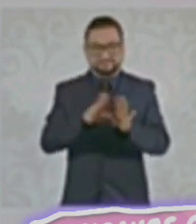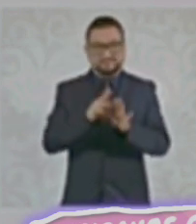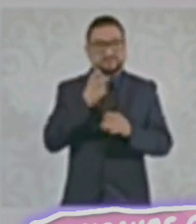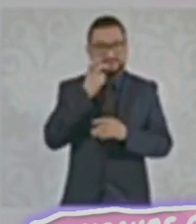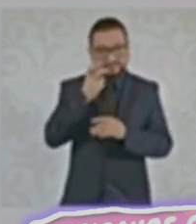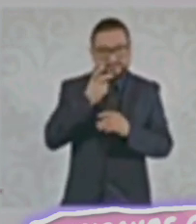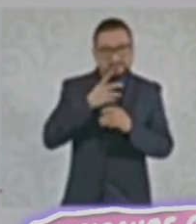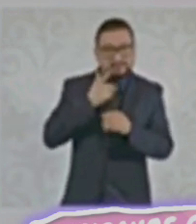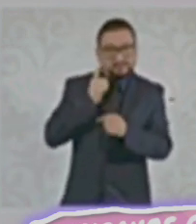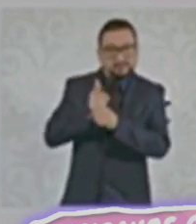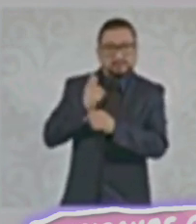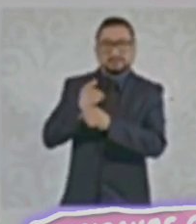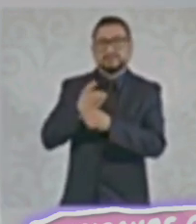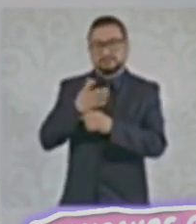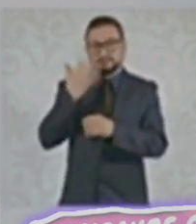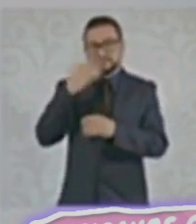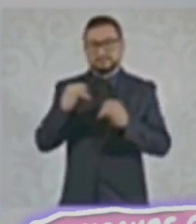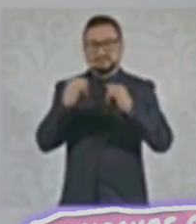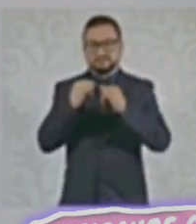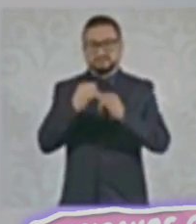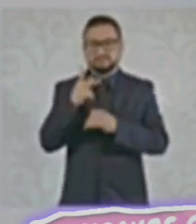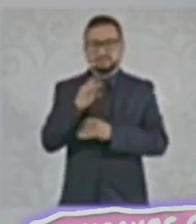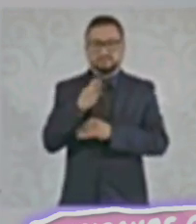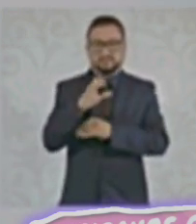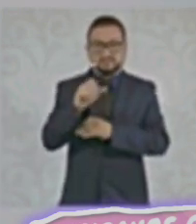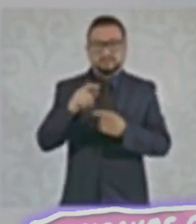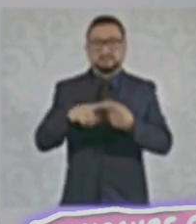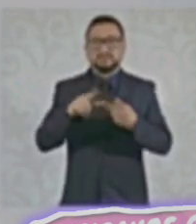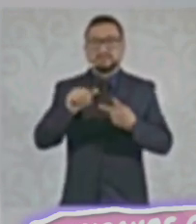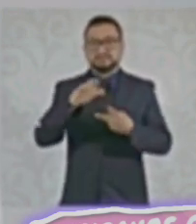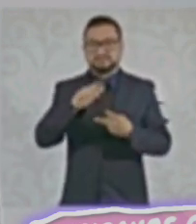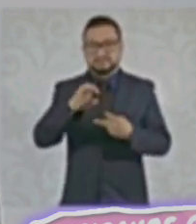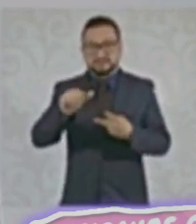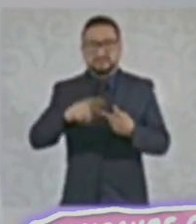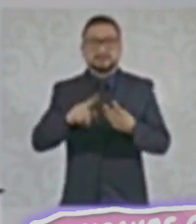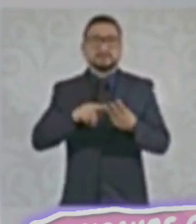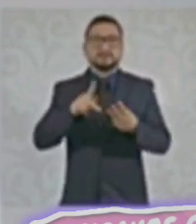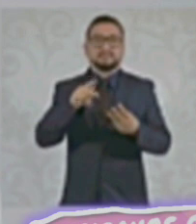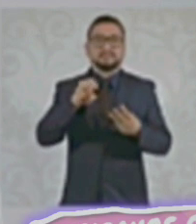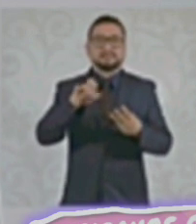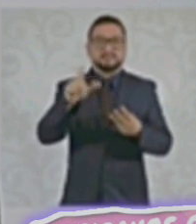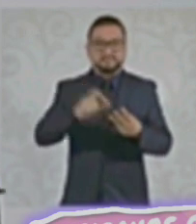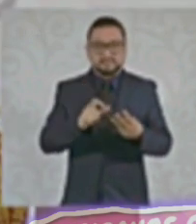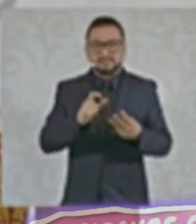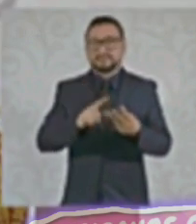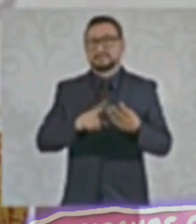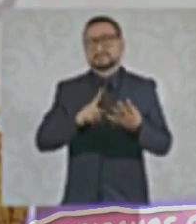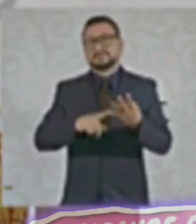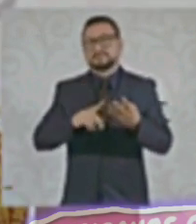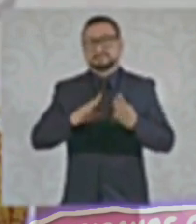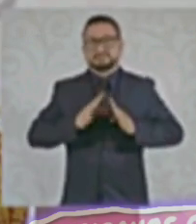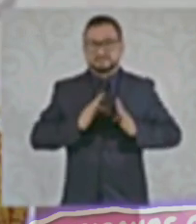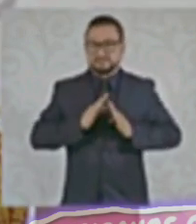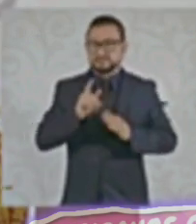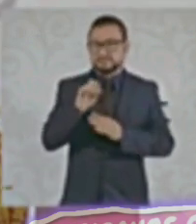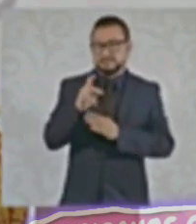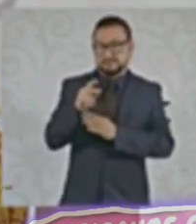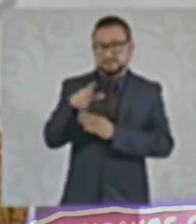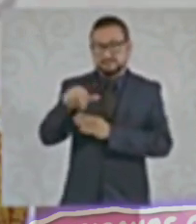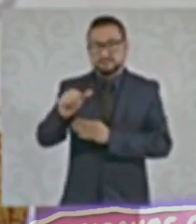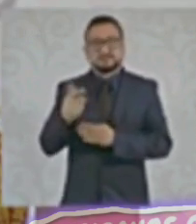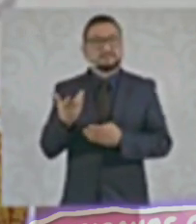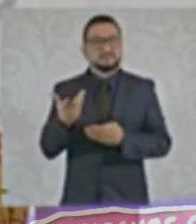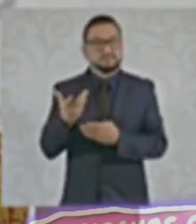instituciones como Profeco, ASEA, Pemex, Sedena,